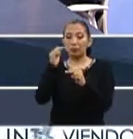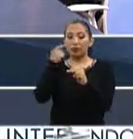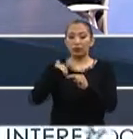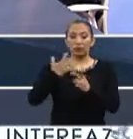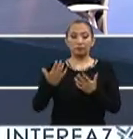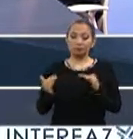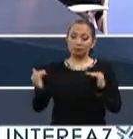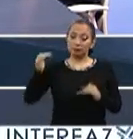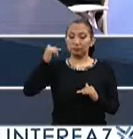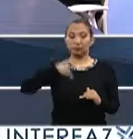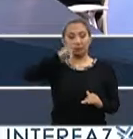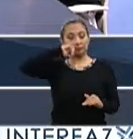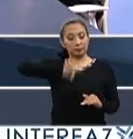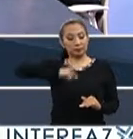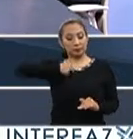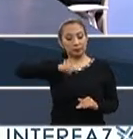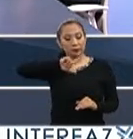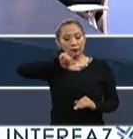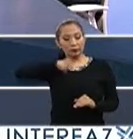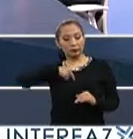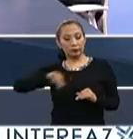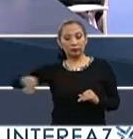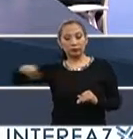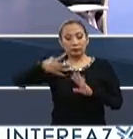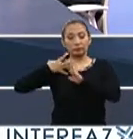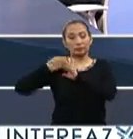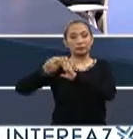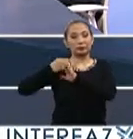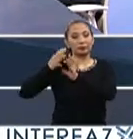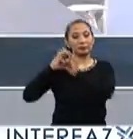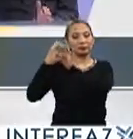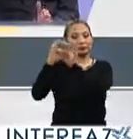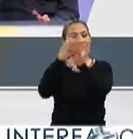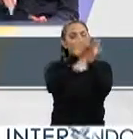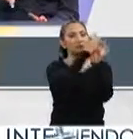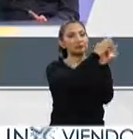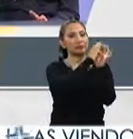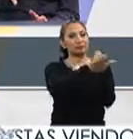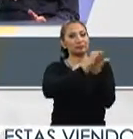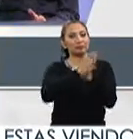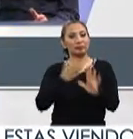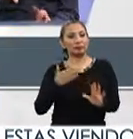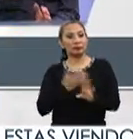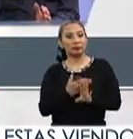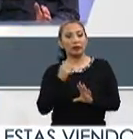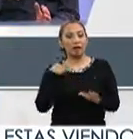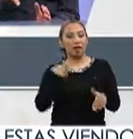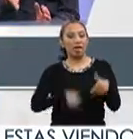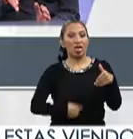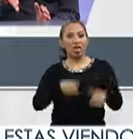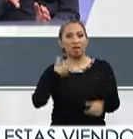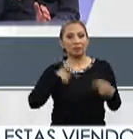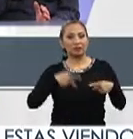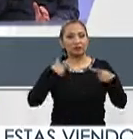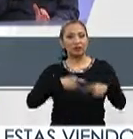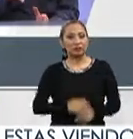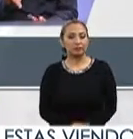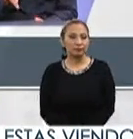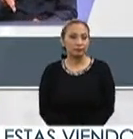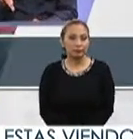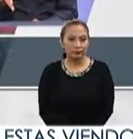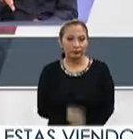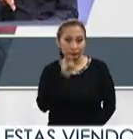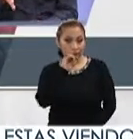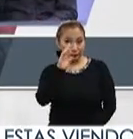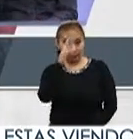esté jerárquicamente arriba, pero después hay toda una unión y confabulación que no van a dejar en paz a estas personas. Y también